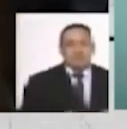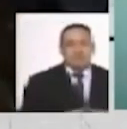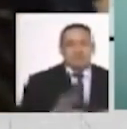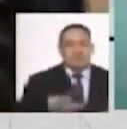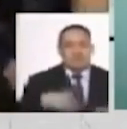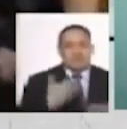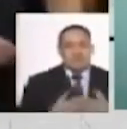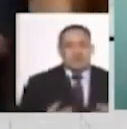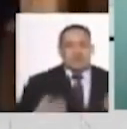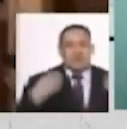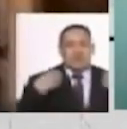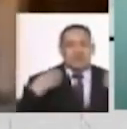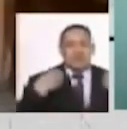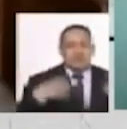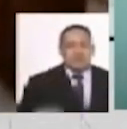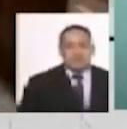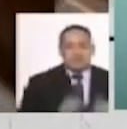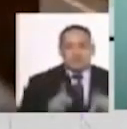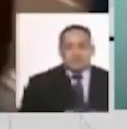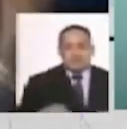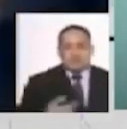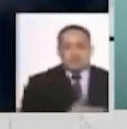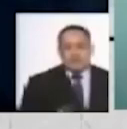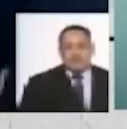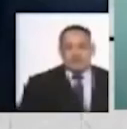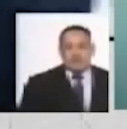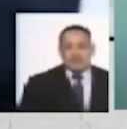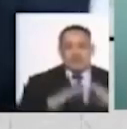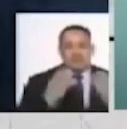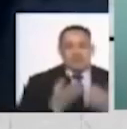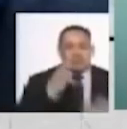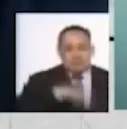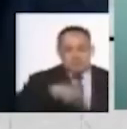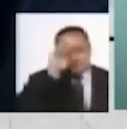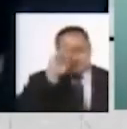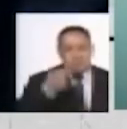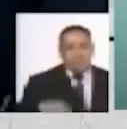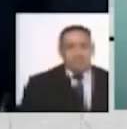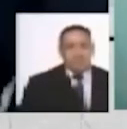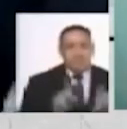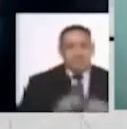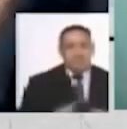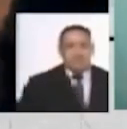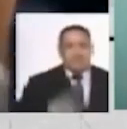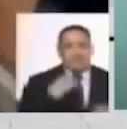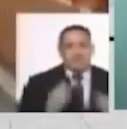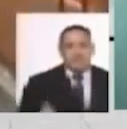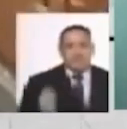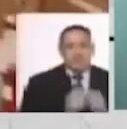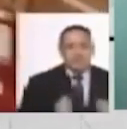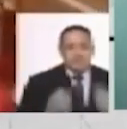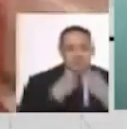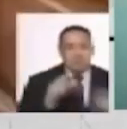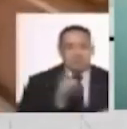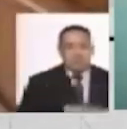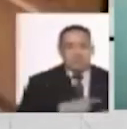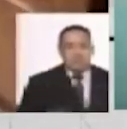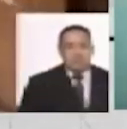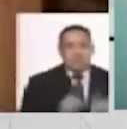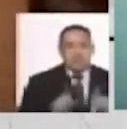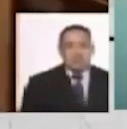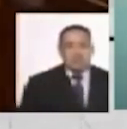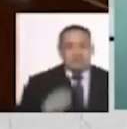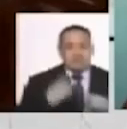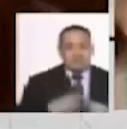porque ese voto no lo recogían en las encuestas, ¿no? De hecho, las televisoras ni siquiera tenían su foto, ¿no? Y todo el mundo decía, ¿de dónde salió este señor?